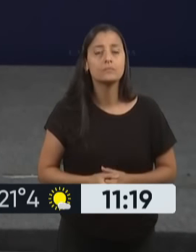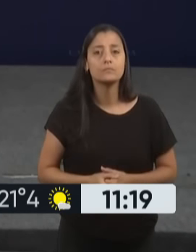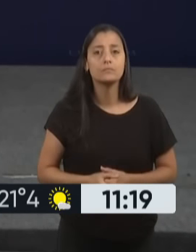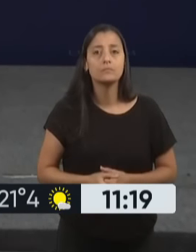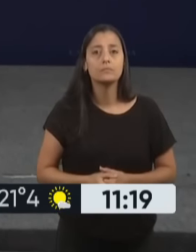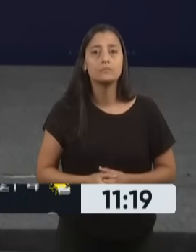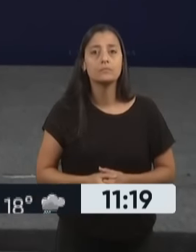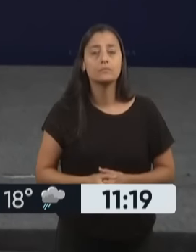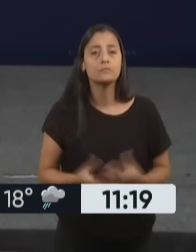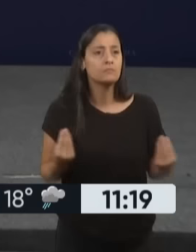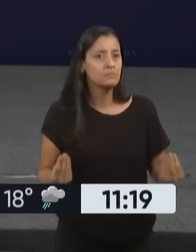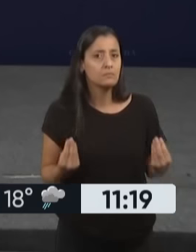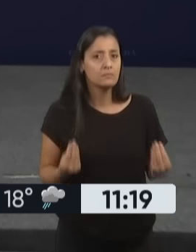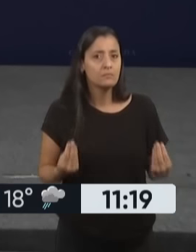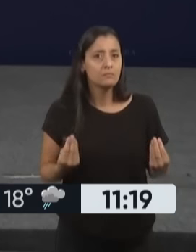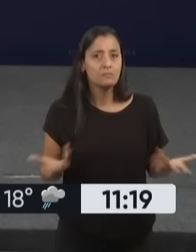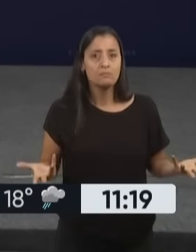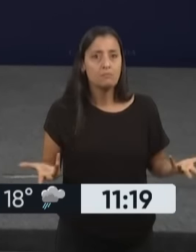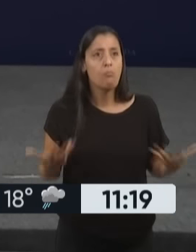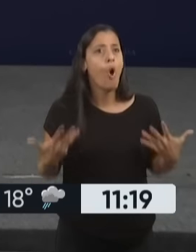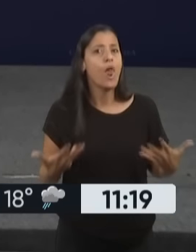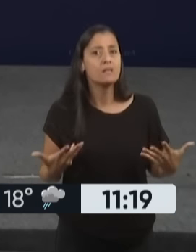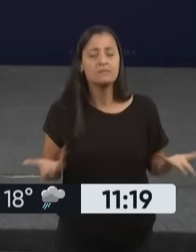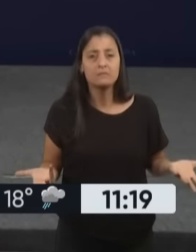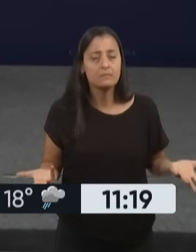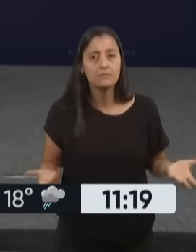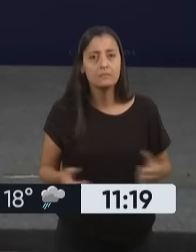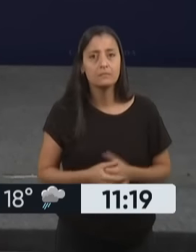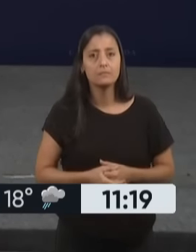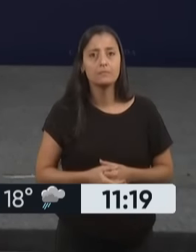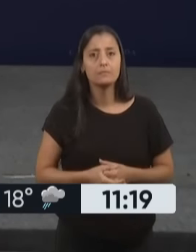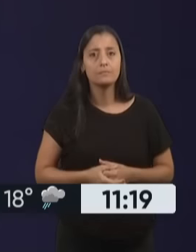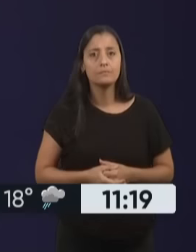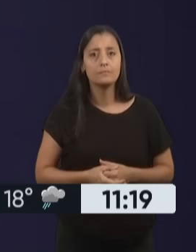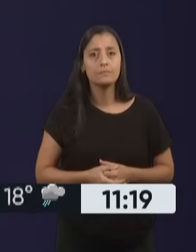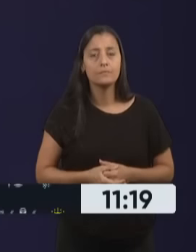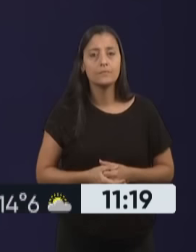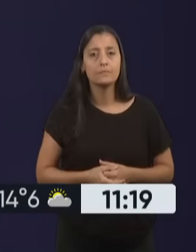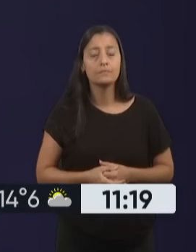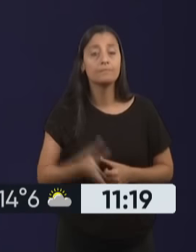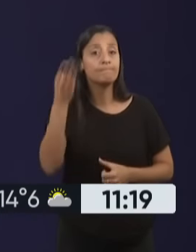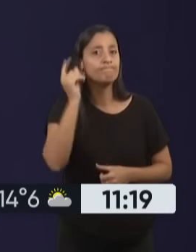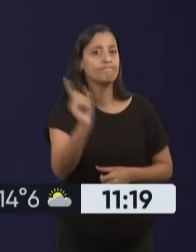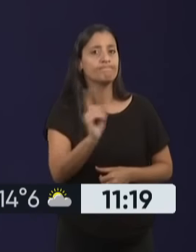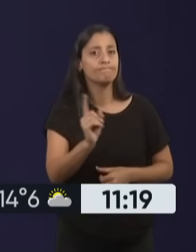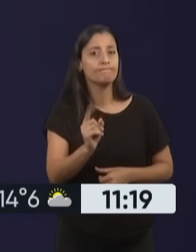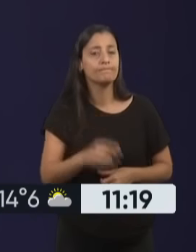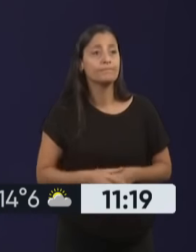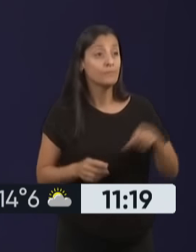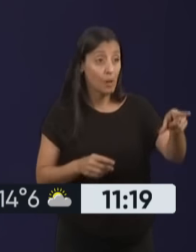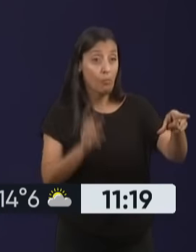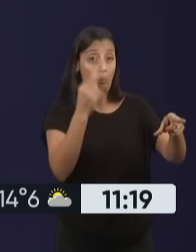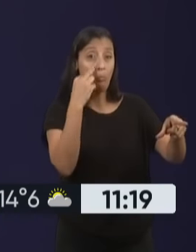eh Por qué malestar de los funcionarios vos decí que malestar los funcionarios vos me ves con